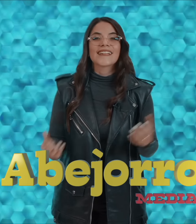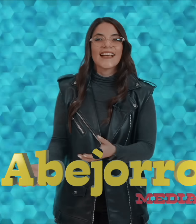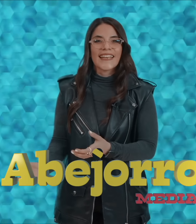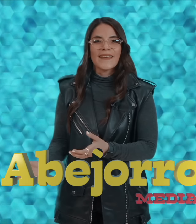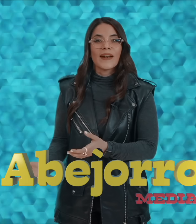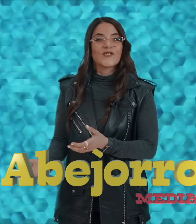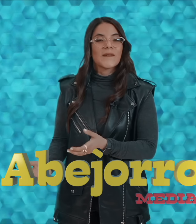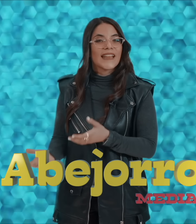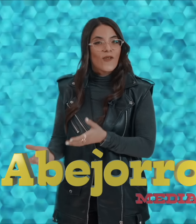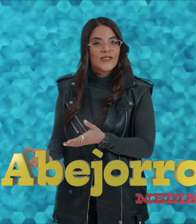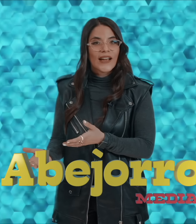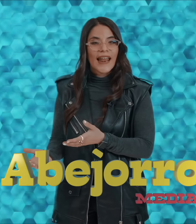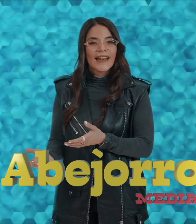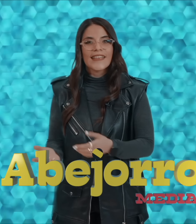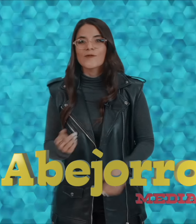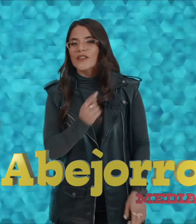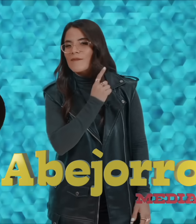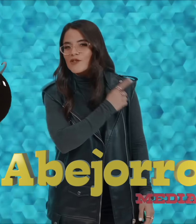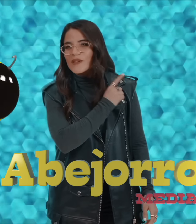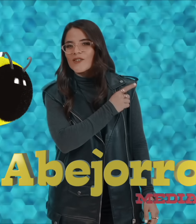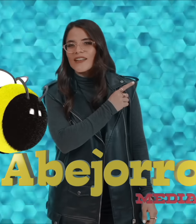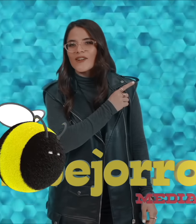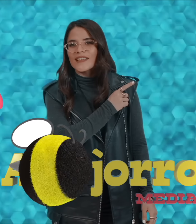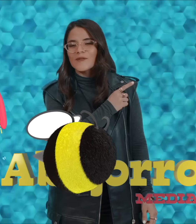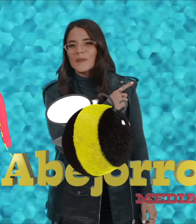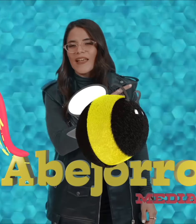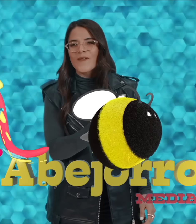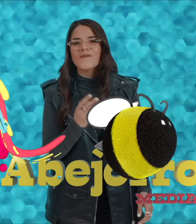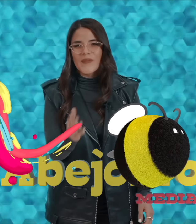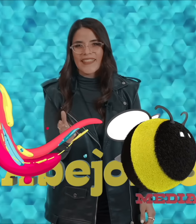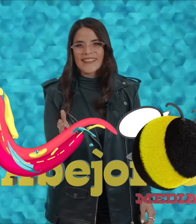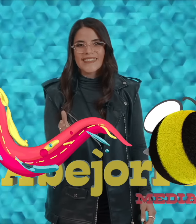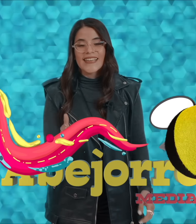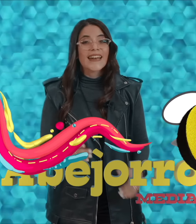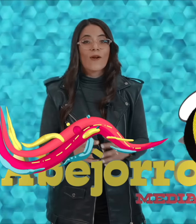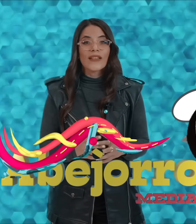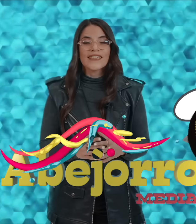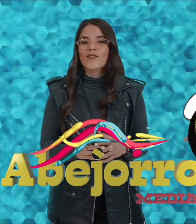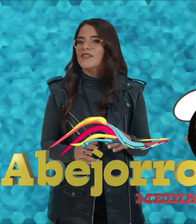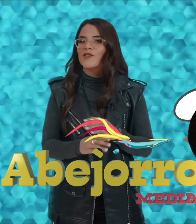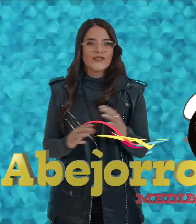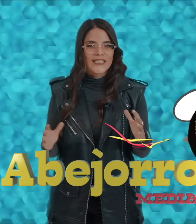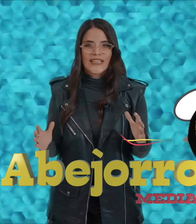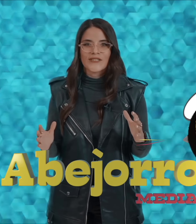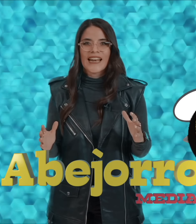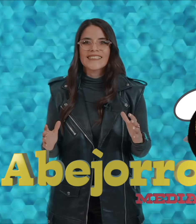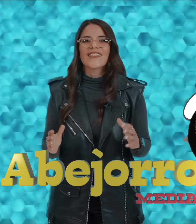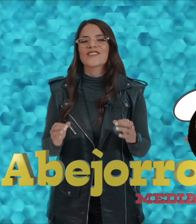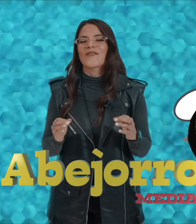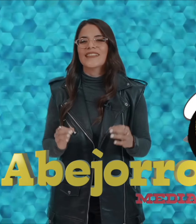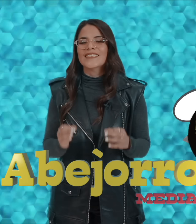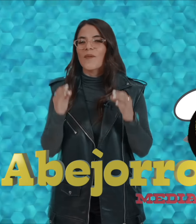Haz clic aquí para suscribirte a nuestro canal y disfruta de mucho más contenido que tenemos preparado para ti recuerda seguirnos en todas nuestras redes